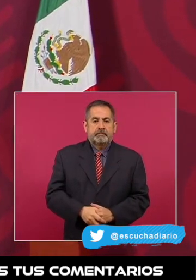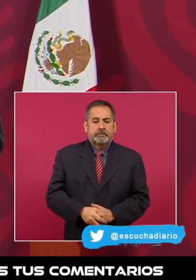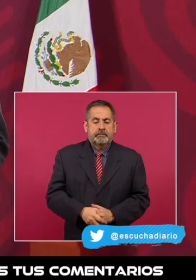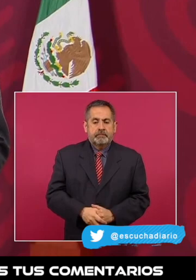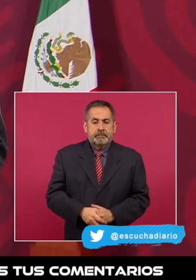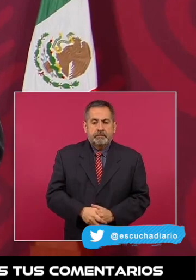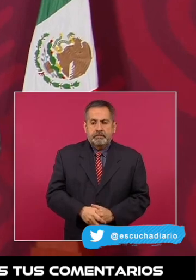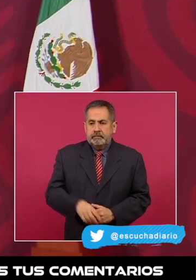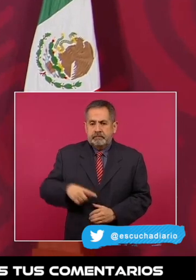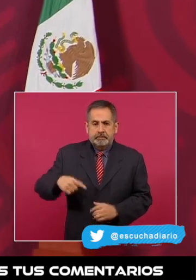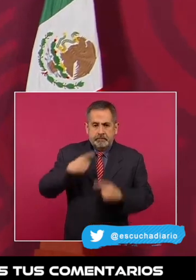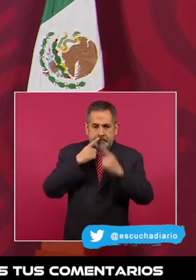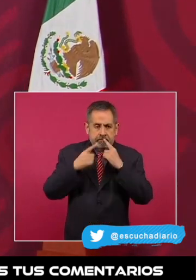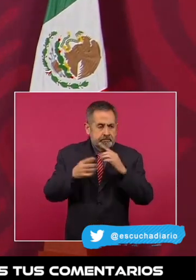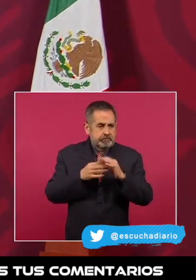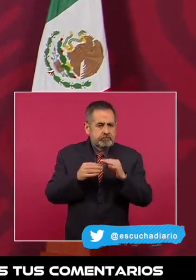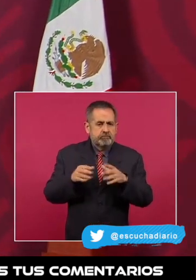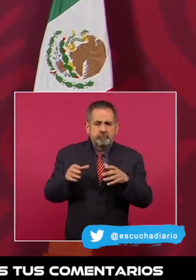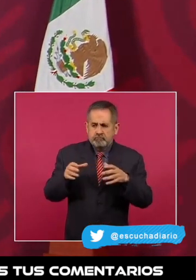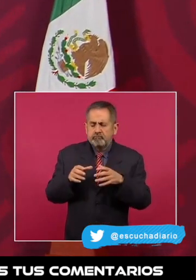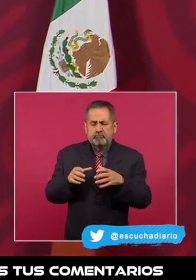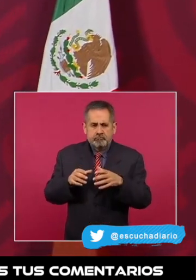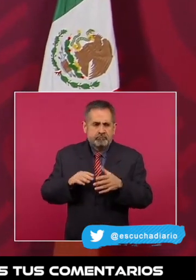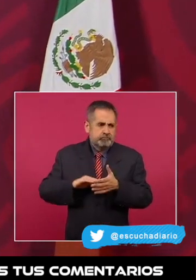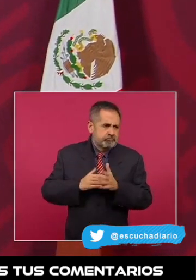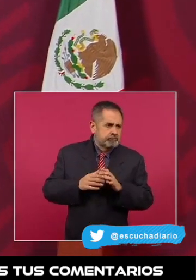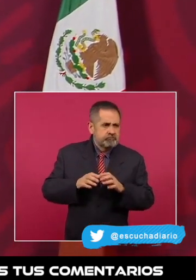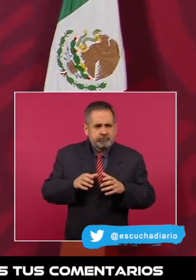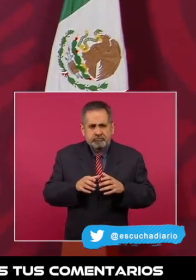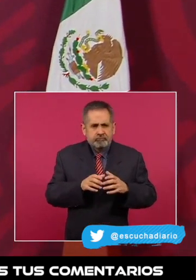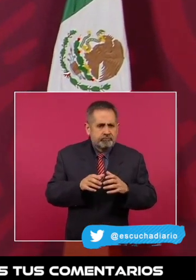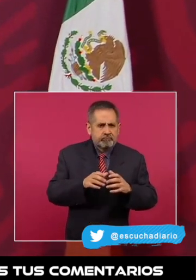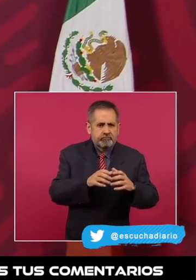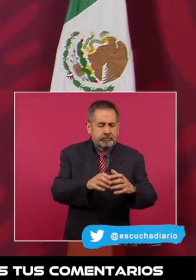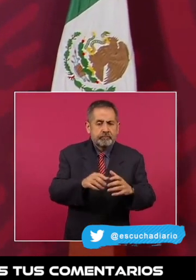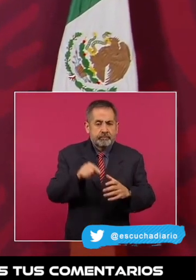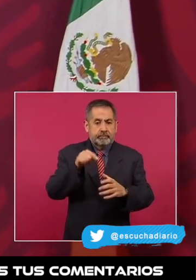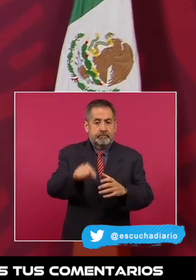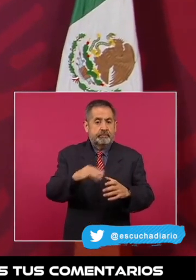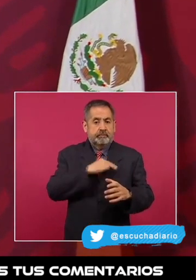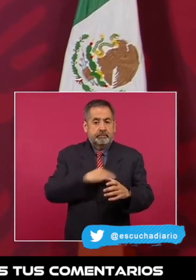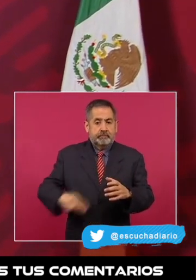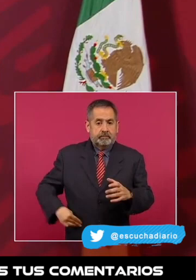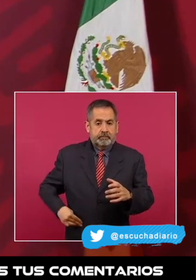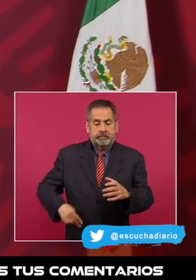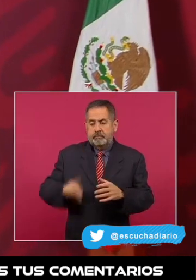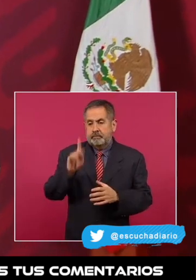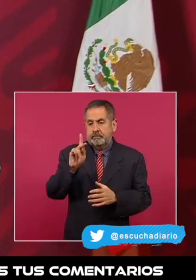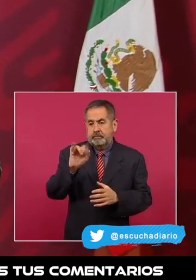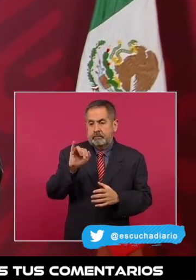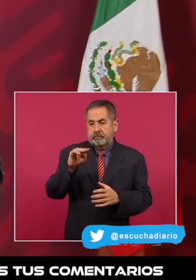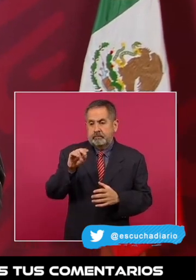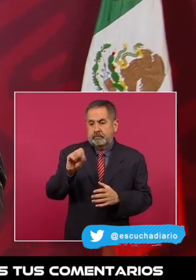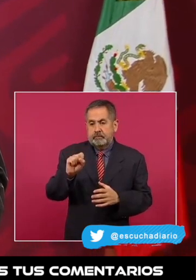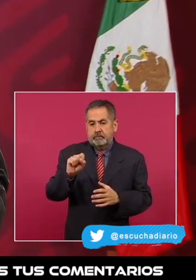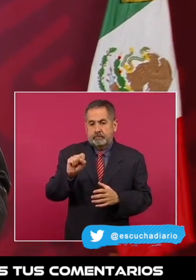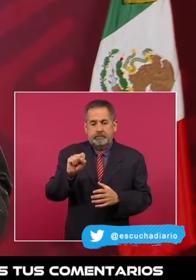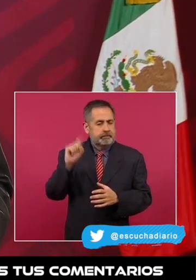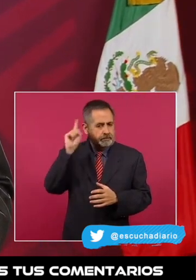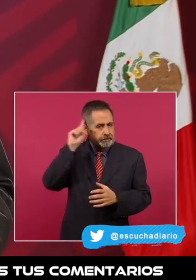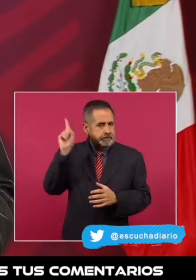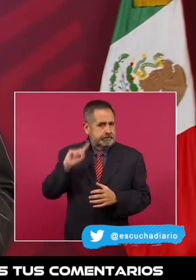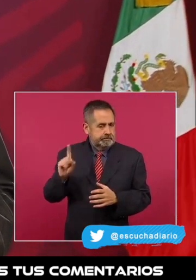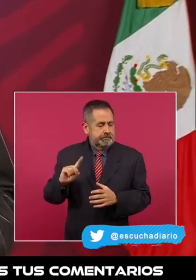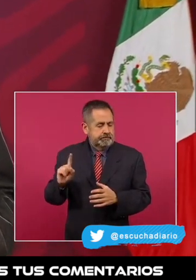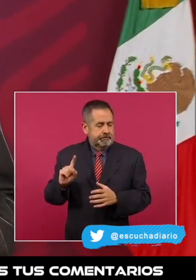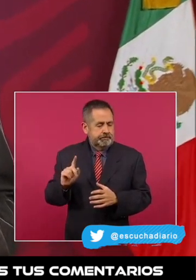del país por su gobierno. El presidente confirma que la marcha del 27 partirá desde el Ángel de la Independencia, teniendo como destino